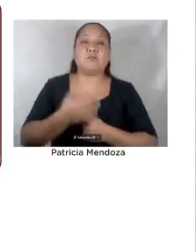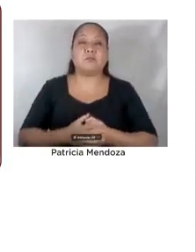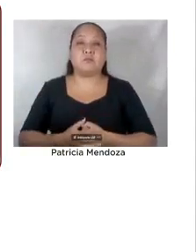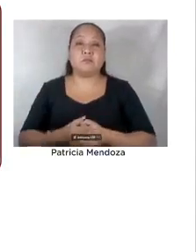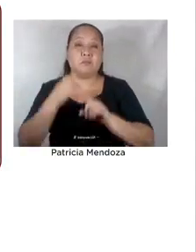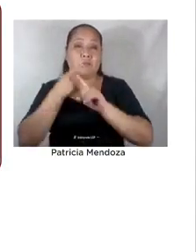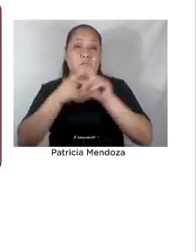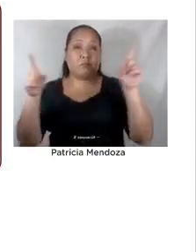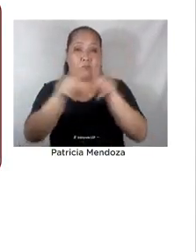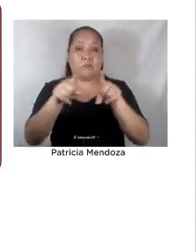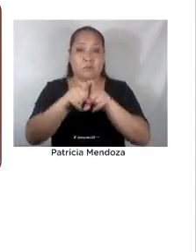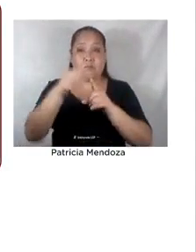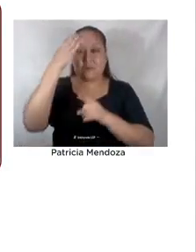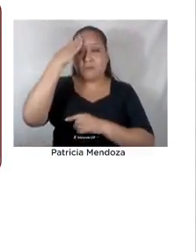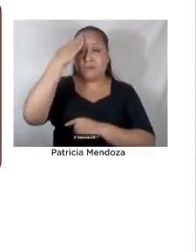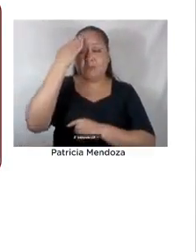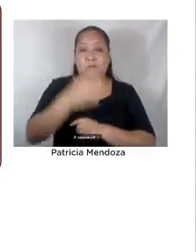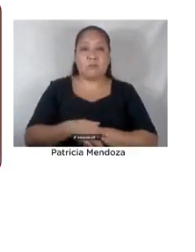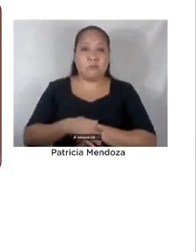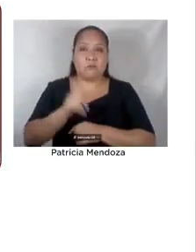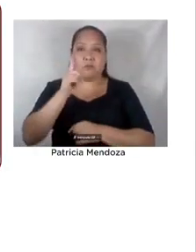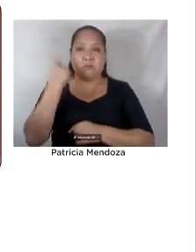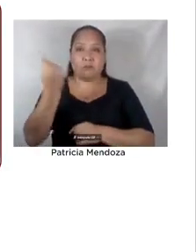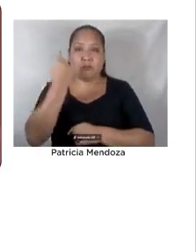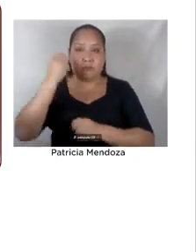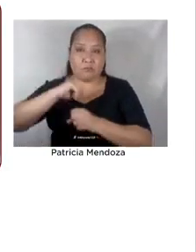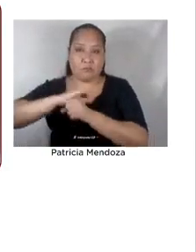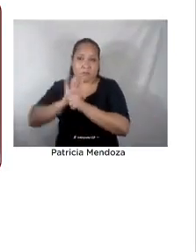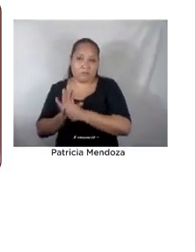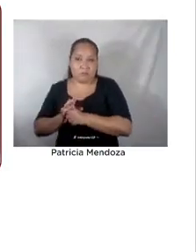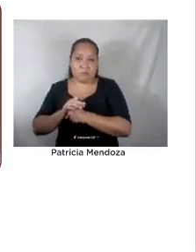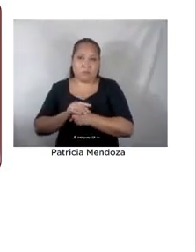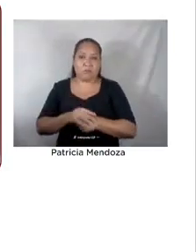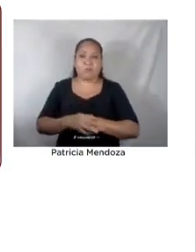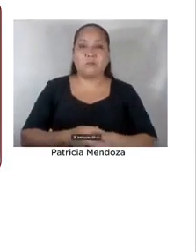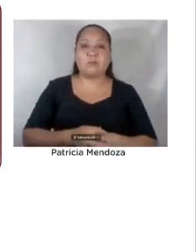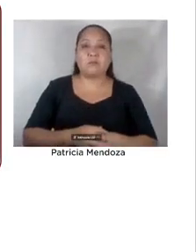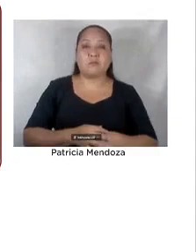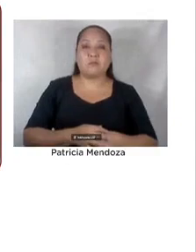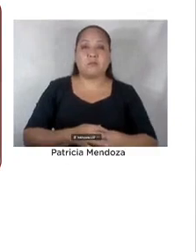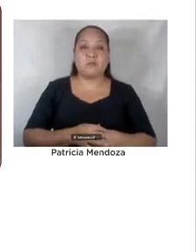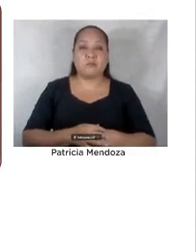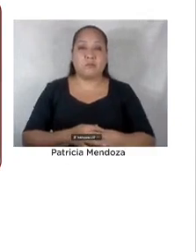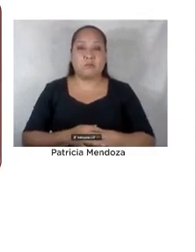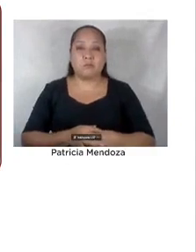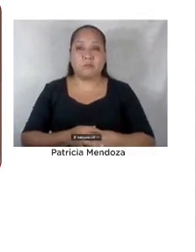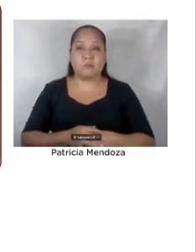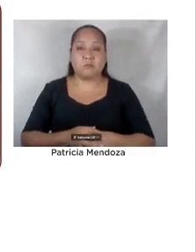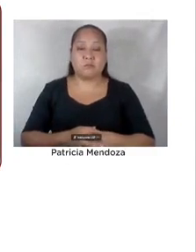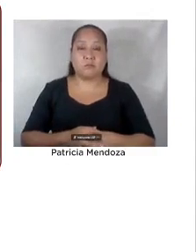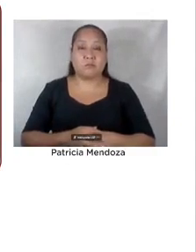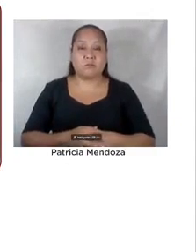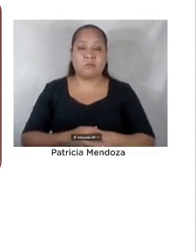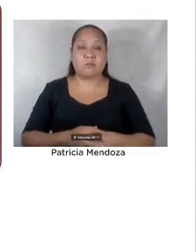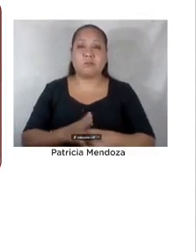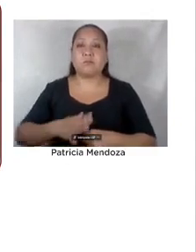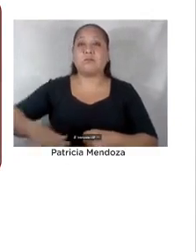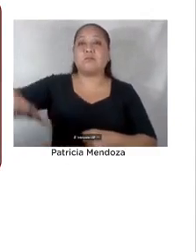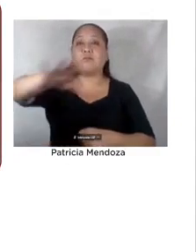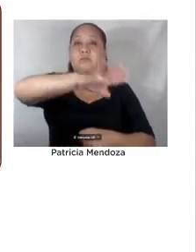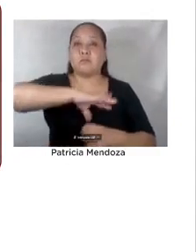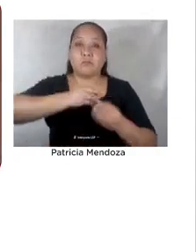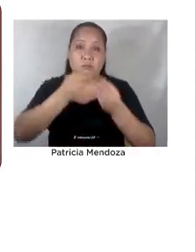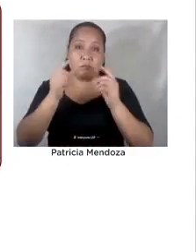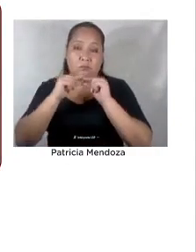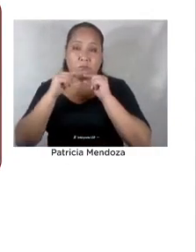también hay que saber que aparte del COVID, en general, en un gran grupo de enfermedades, siempre